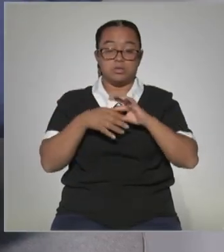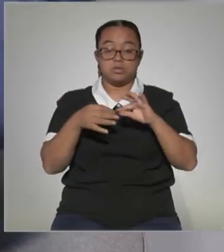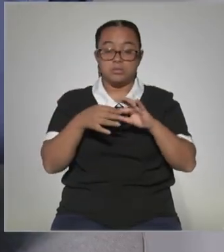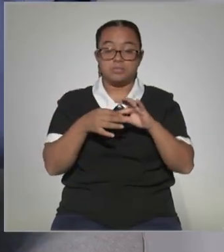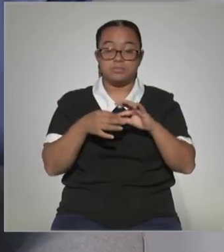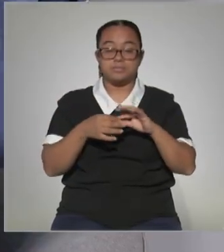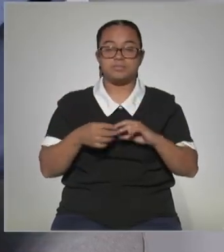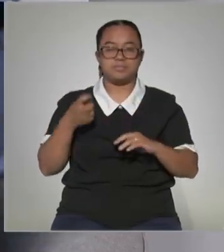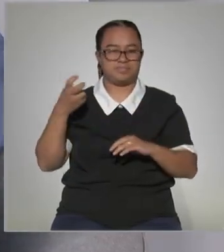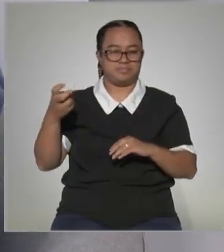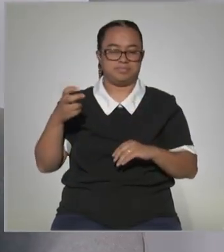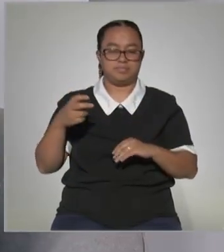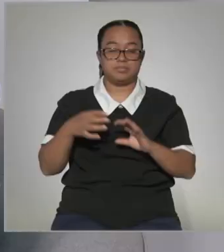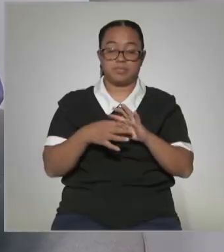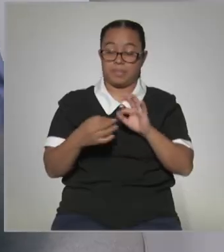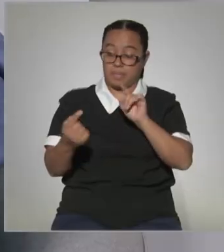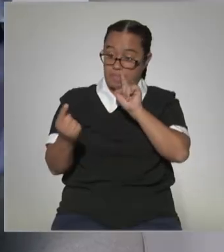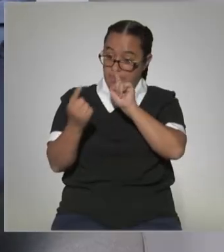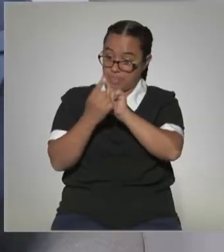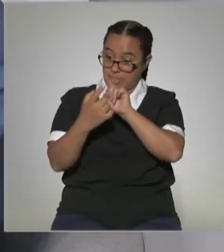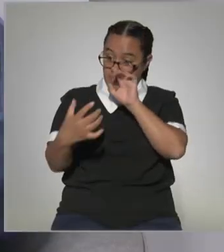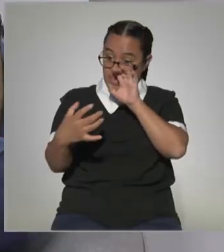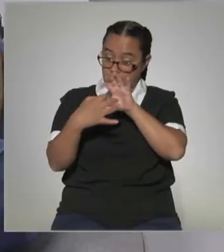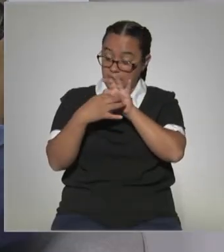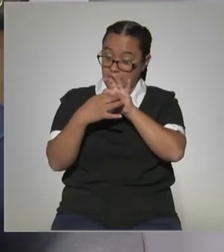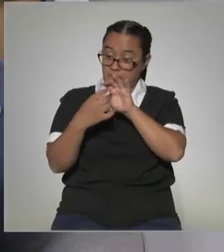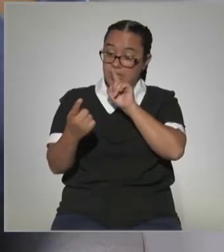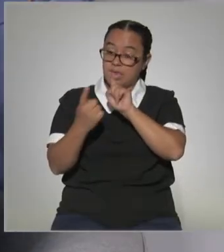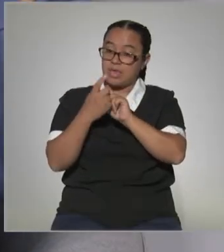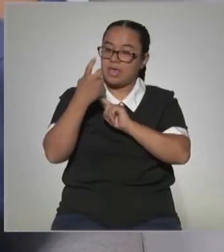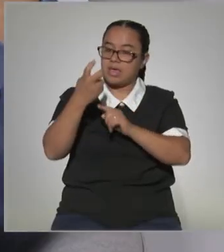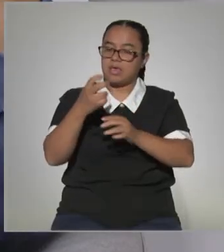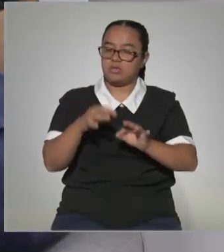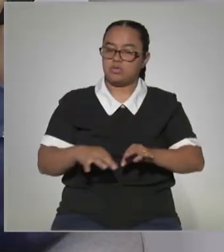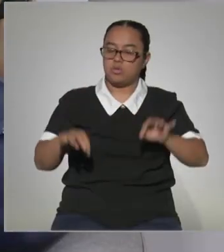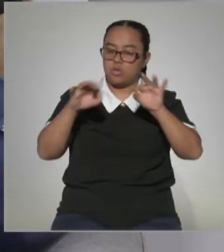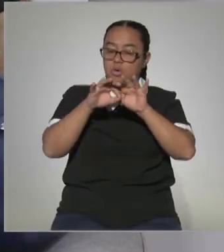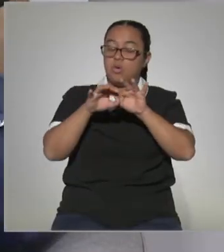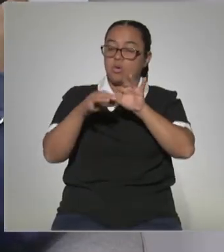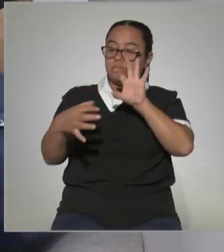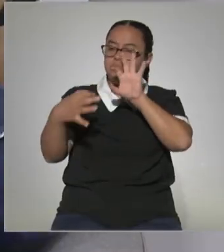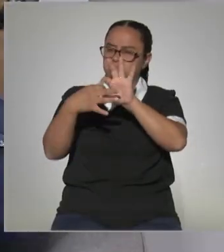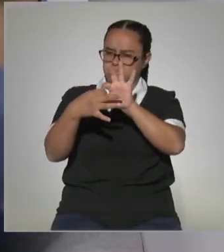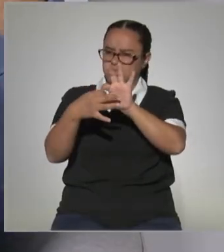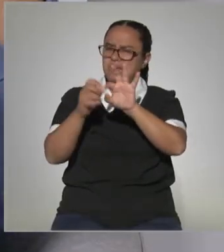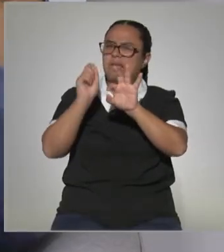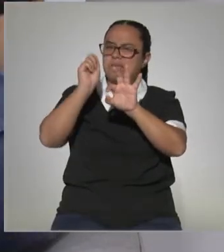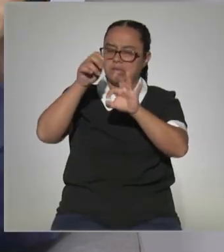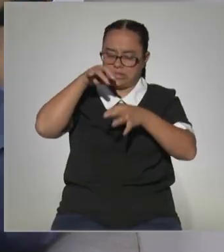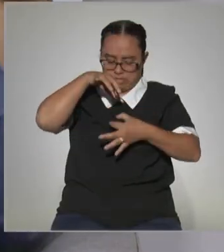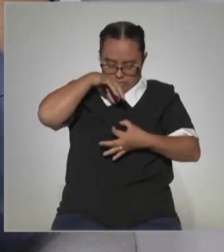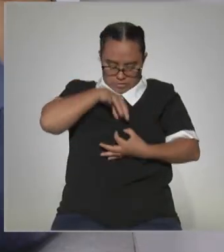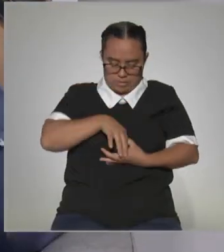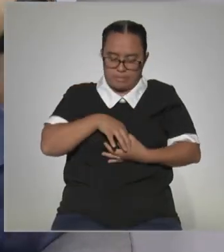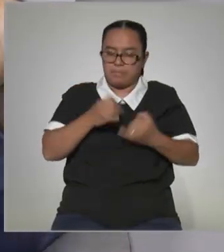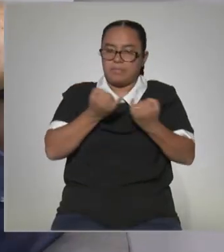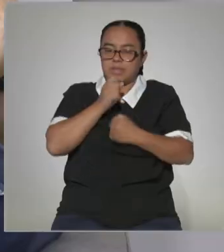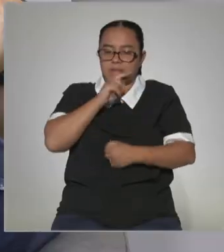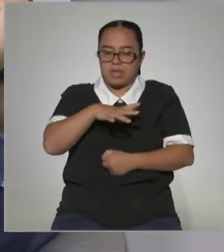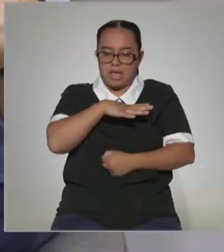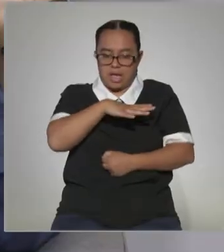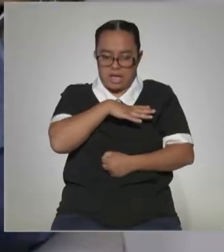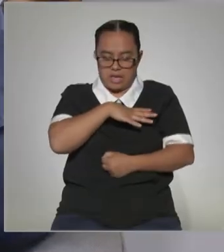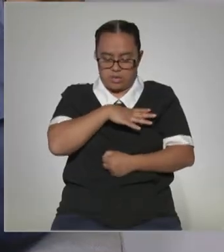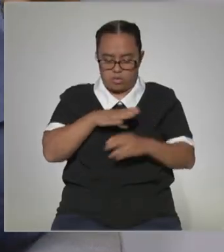que los vínculos están basados en la relación con uno mismo, ¿no? ¿Cómo me relaciono yo conmigo